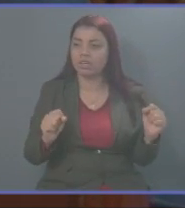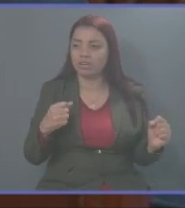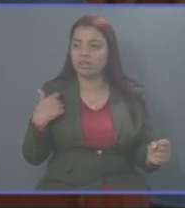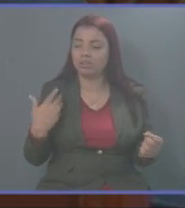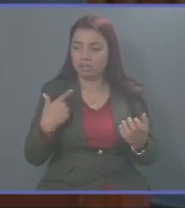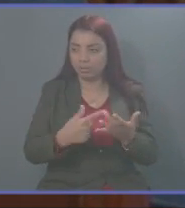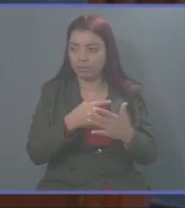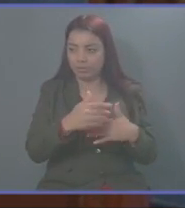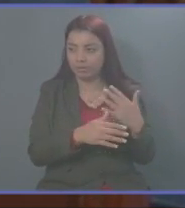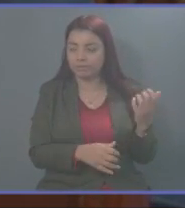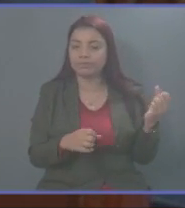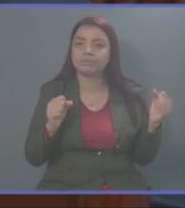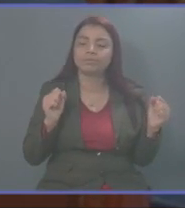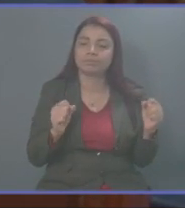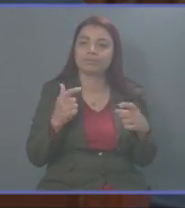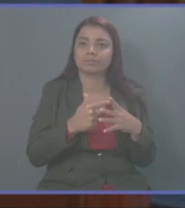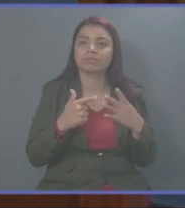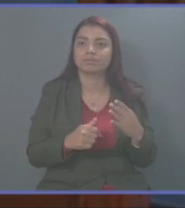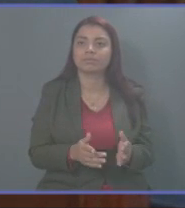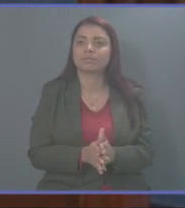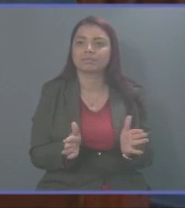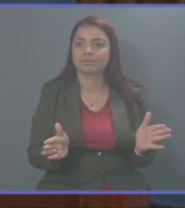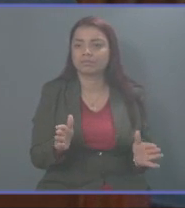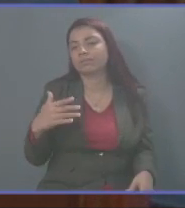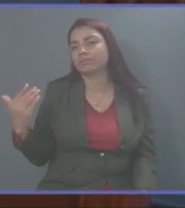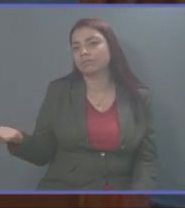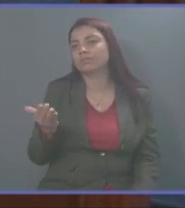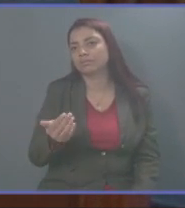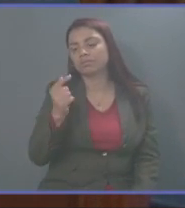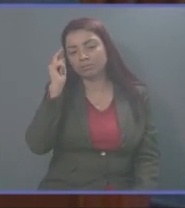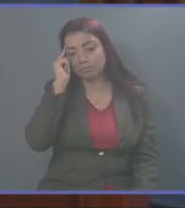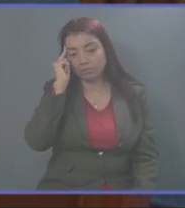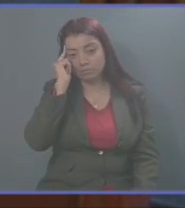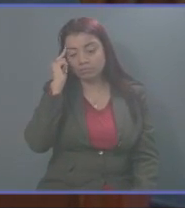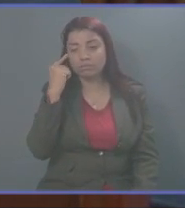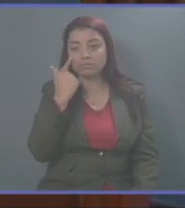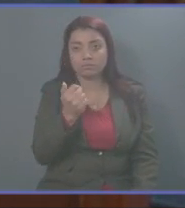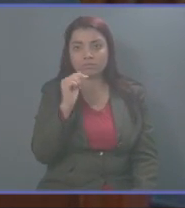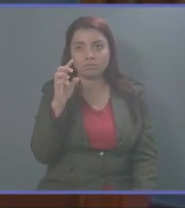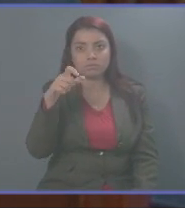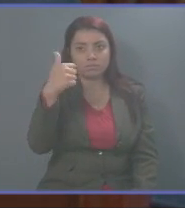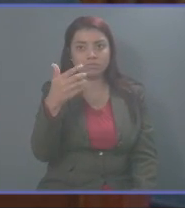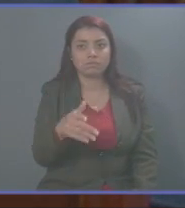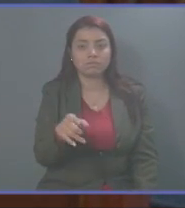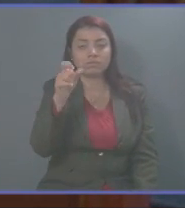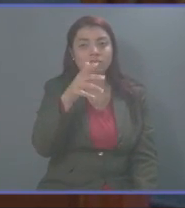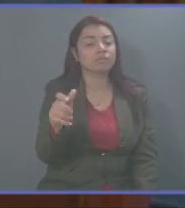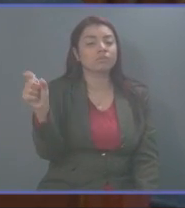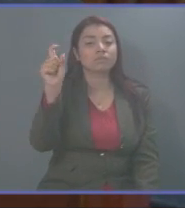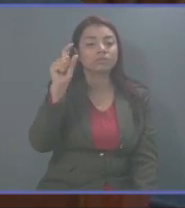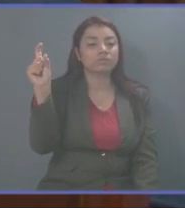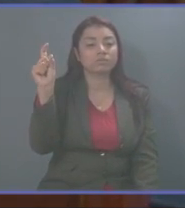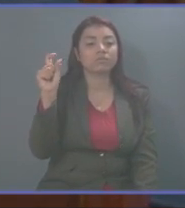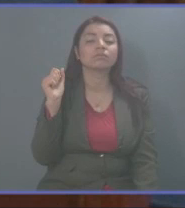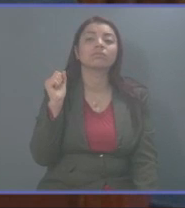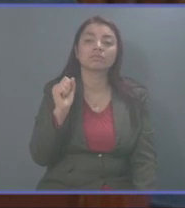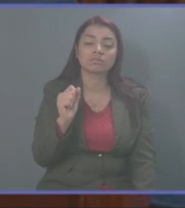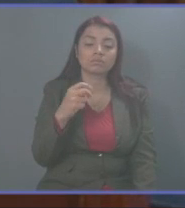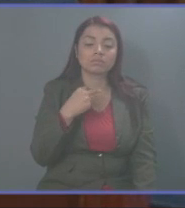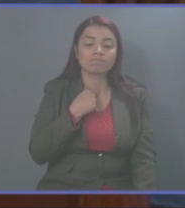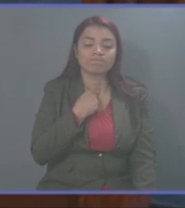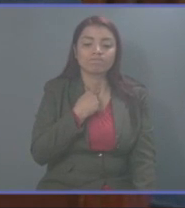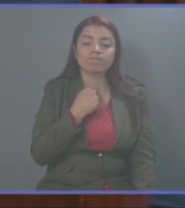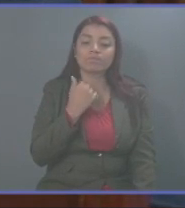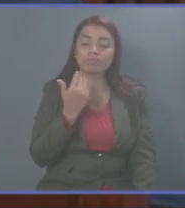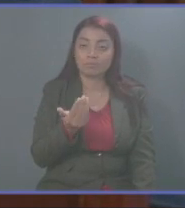Nacional para la Gestión Integral de Residuos deberá realizar consultas con otras instituciones que estén